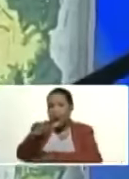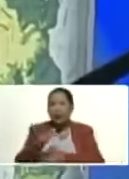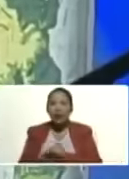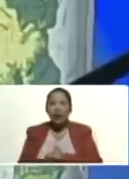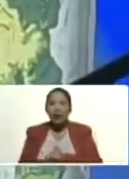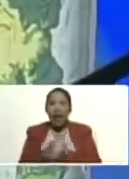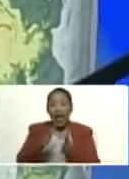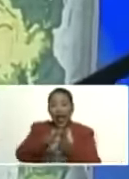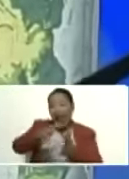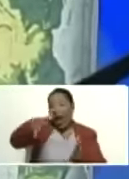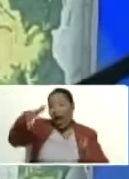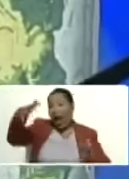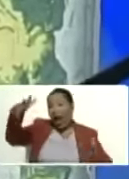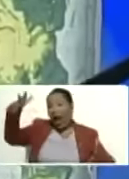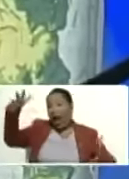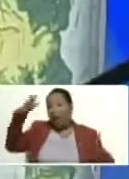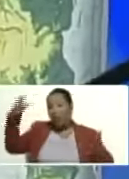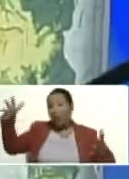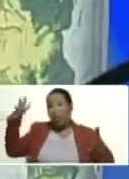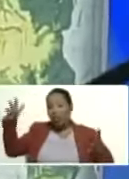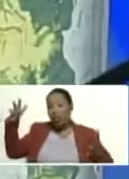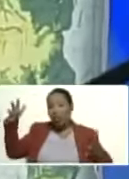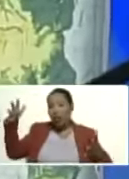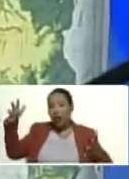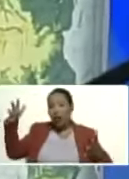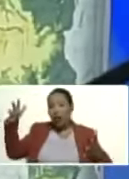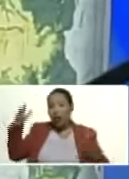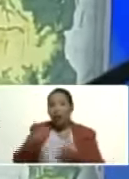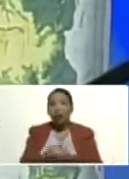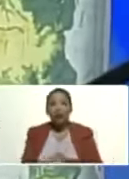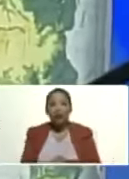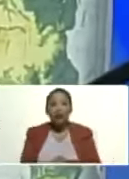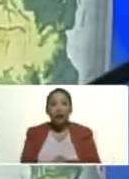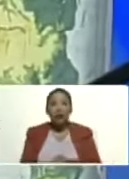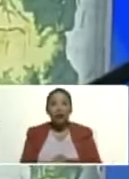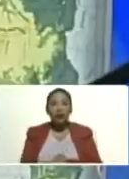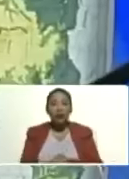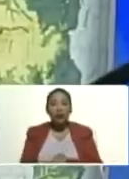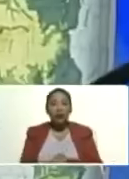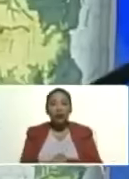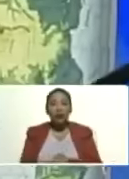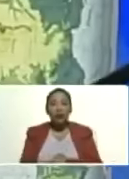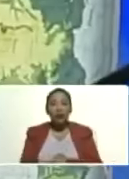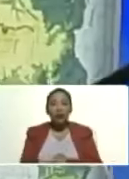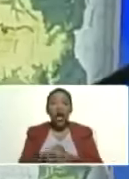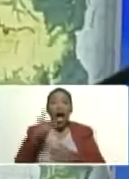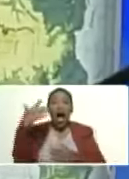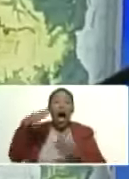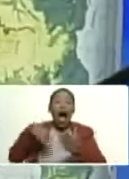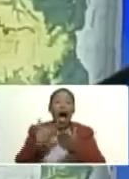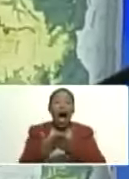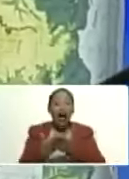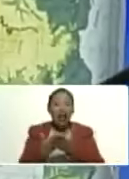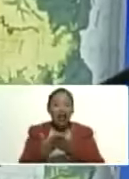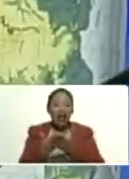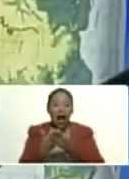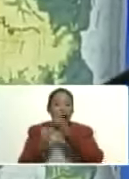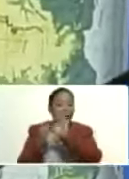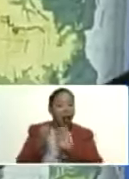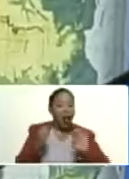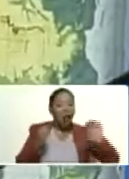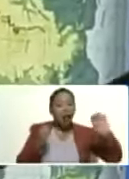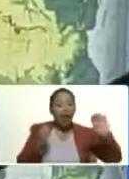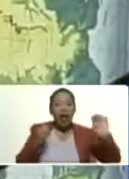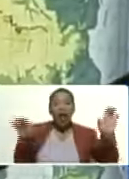gigantesco que llega hacia el este, en